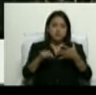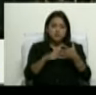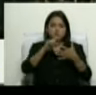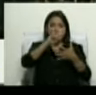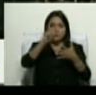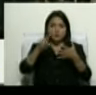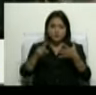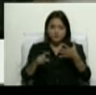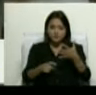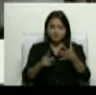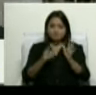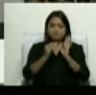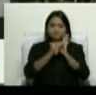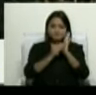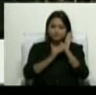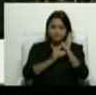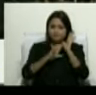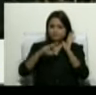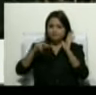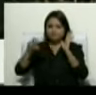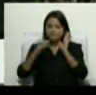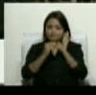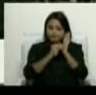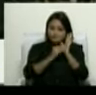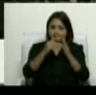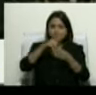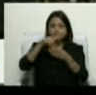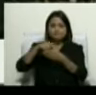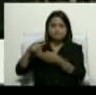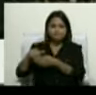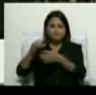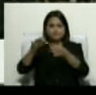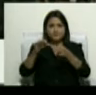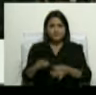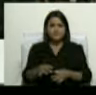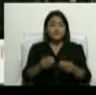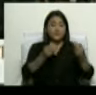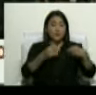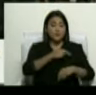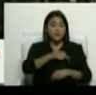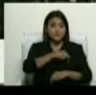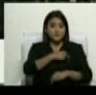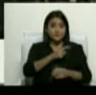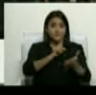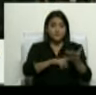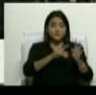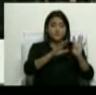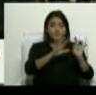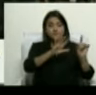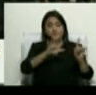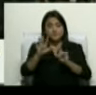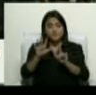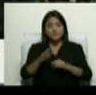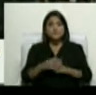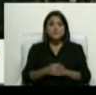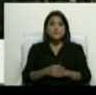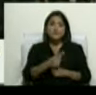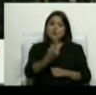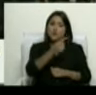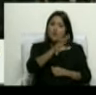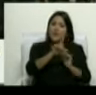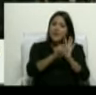Consejo Nacional Electoral ha dispuesto para la jornada comicial y ratifican que el Acuerdo de Ginebra de 1966 es la única